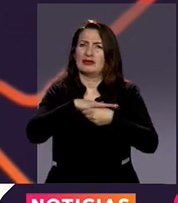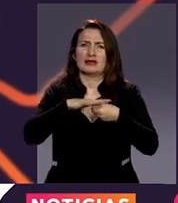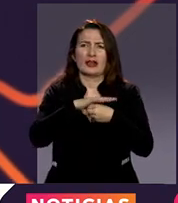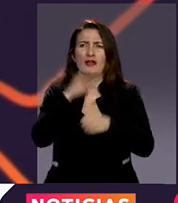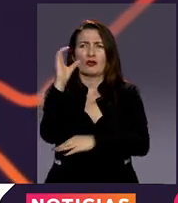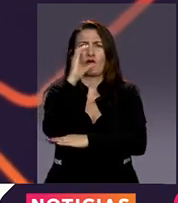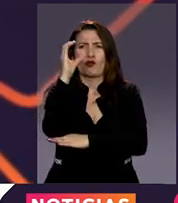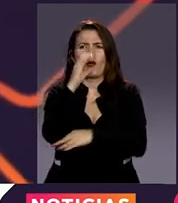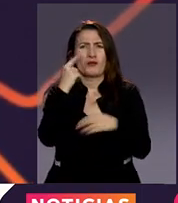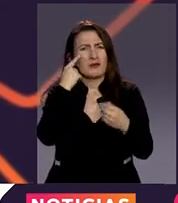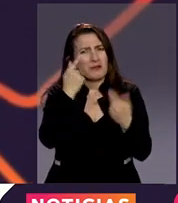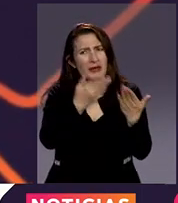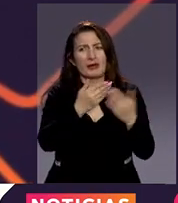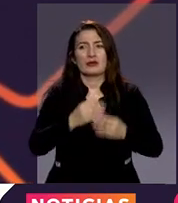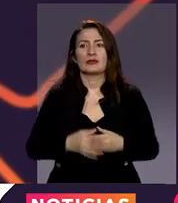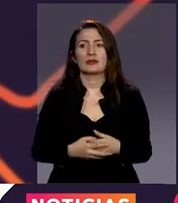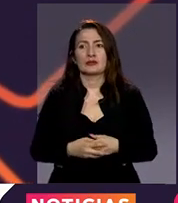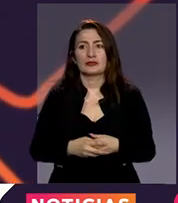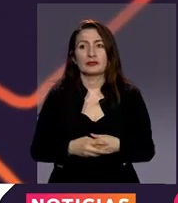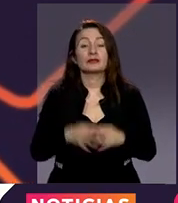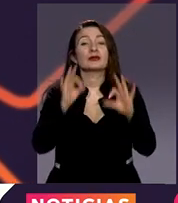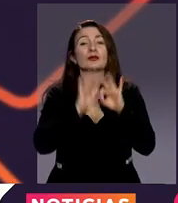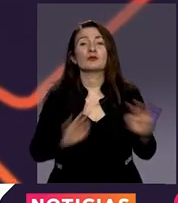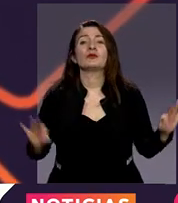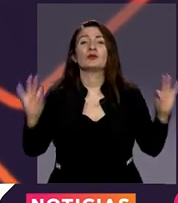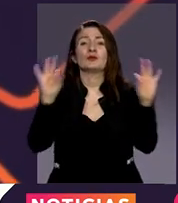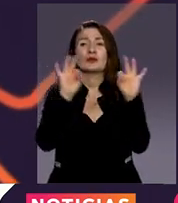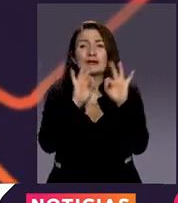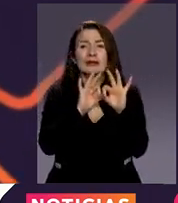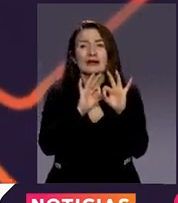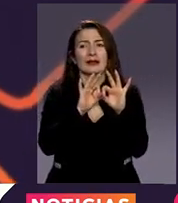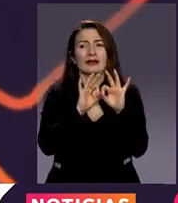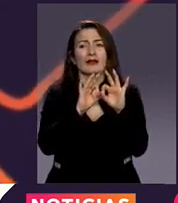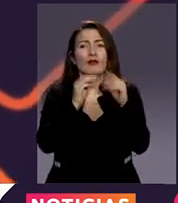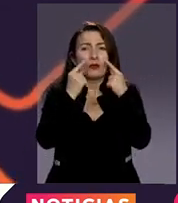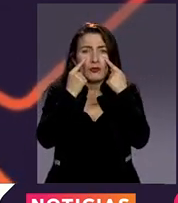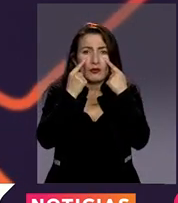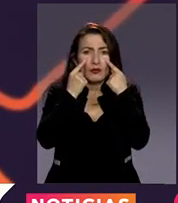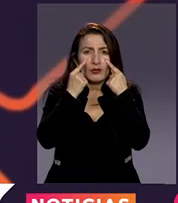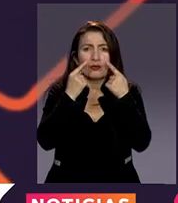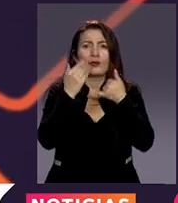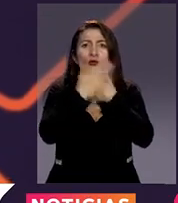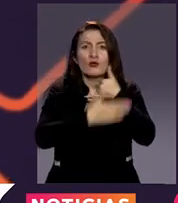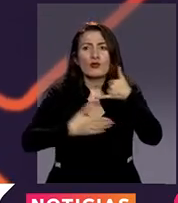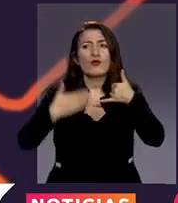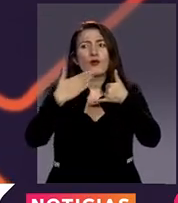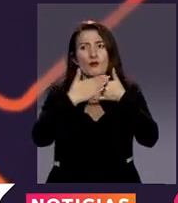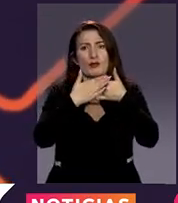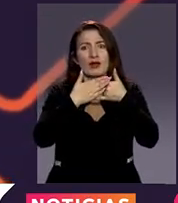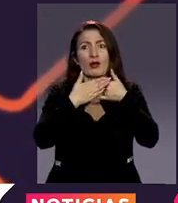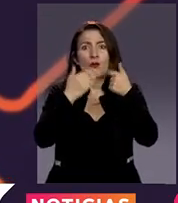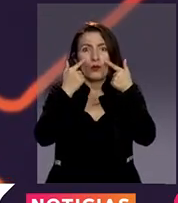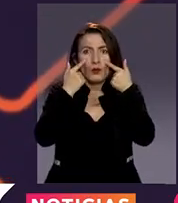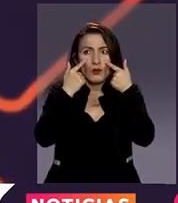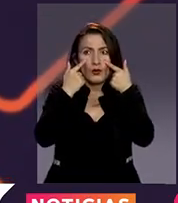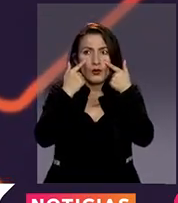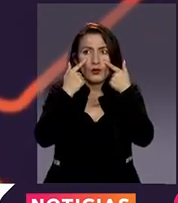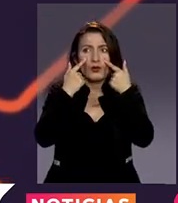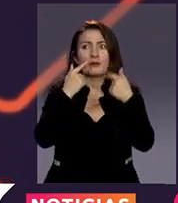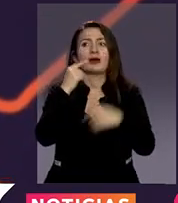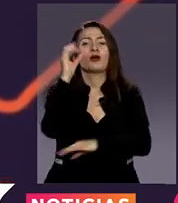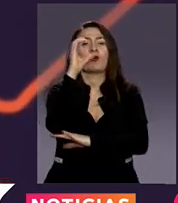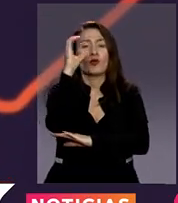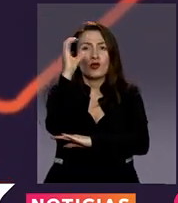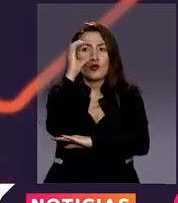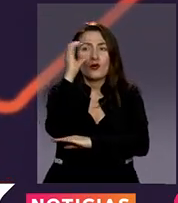matando! ¡Nos están matando! Es importante que pongan sus ojos en Colombia. Pongan sus ojos en